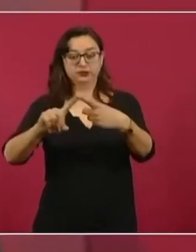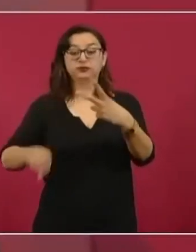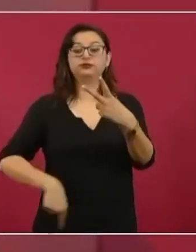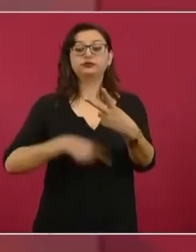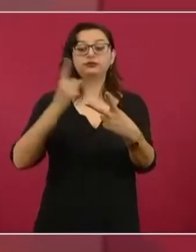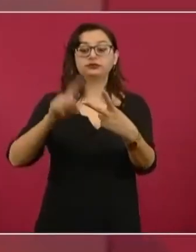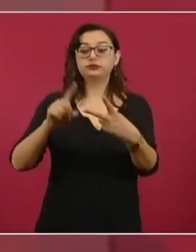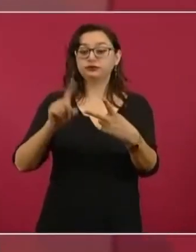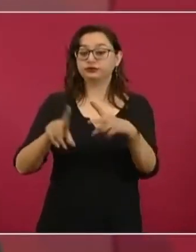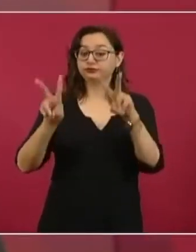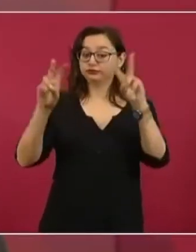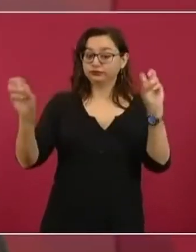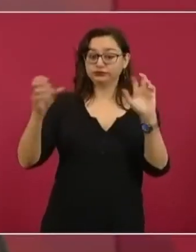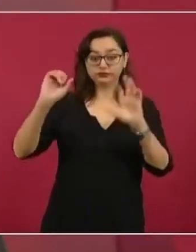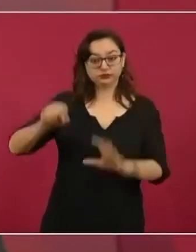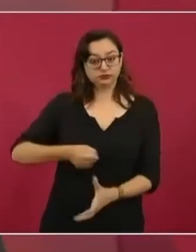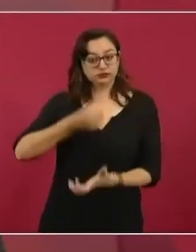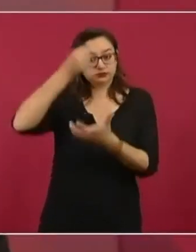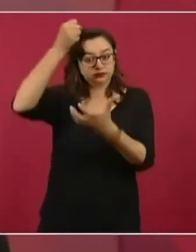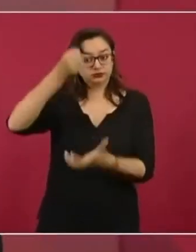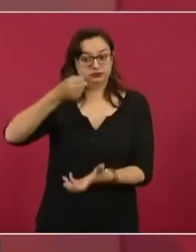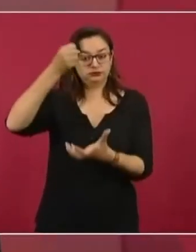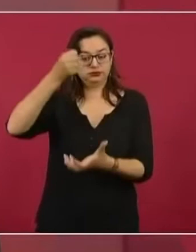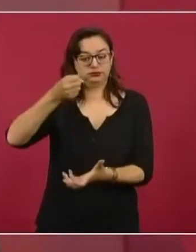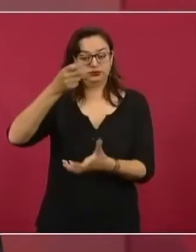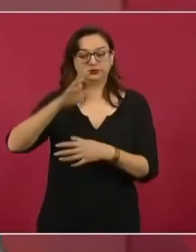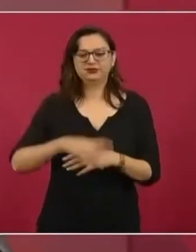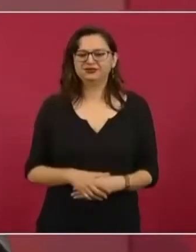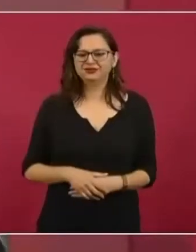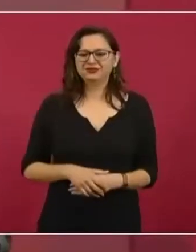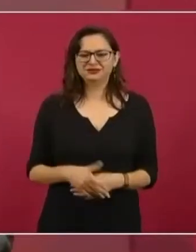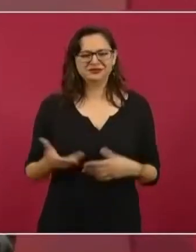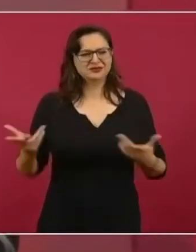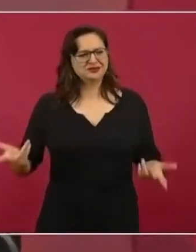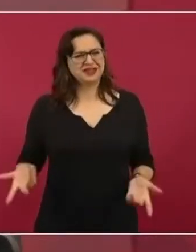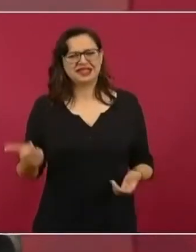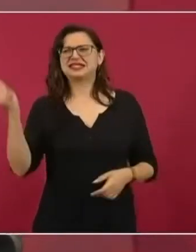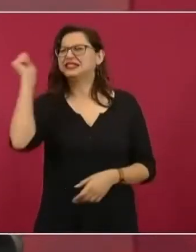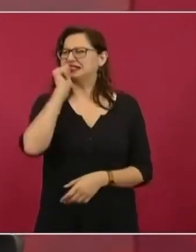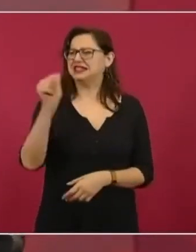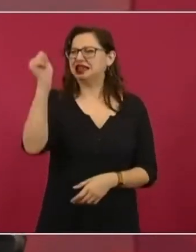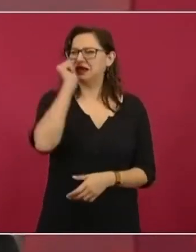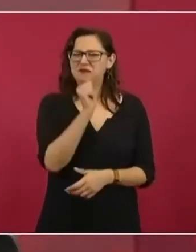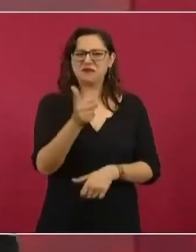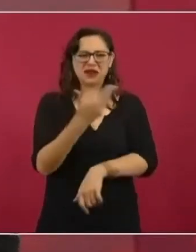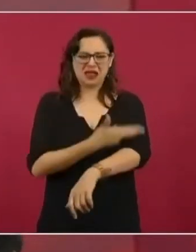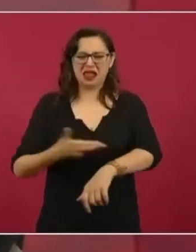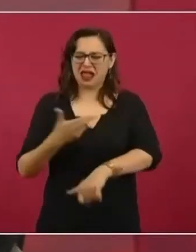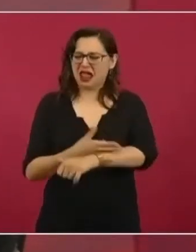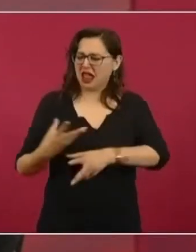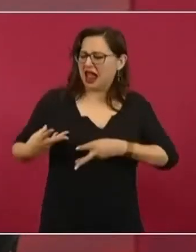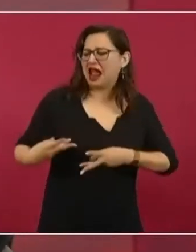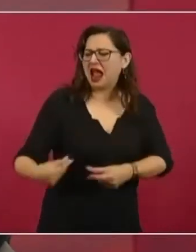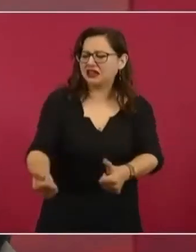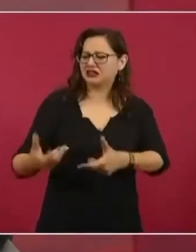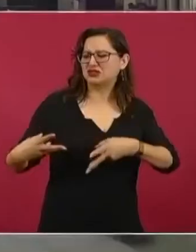el presupuesto. ¿Por qué va a costar tanto? ¿Podemos ahorrar la